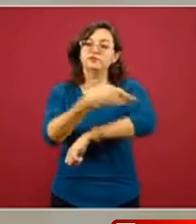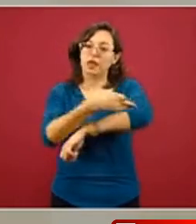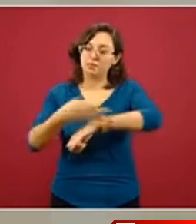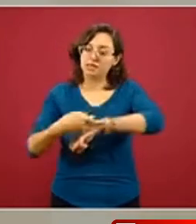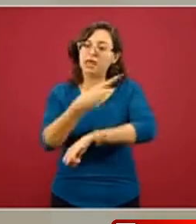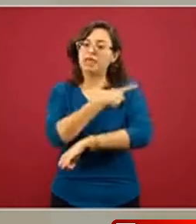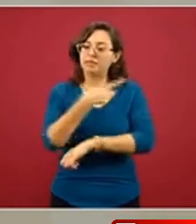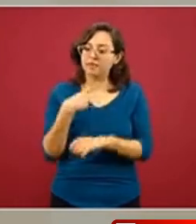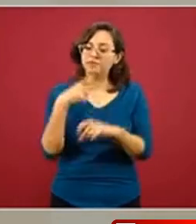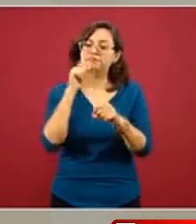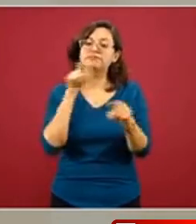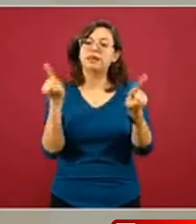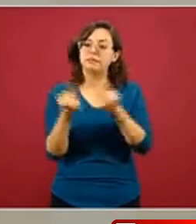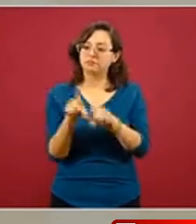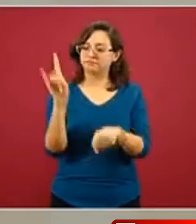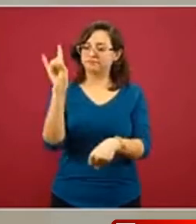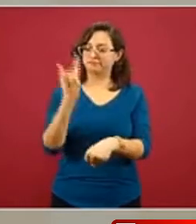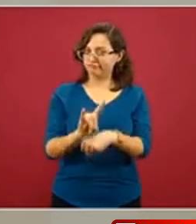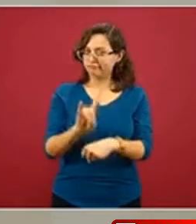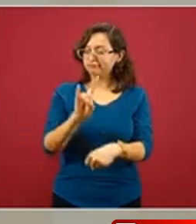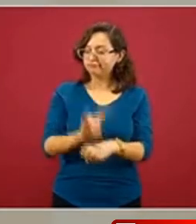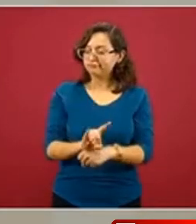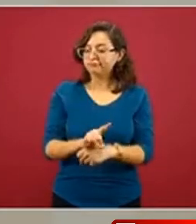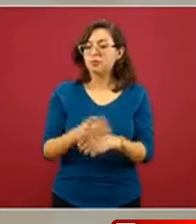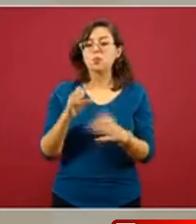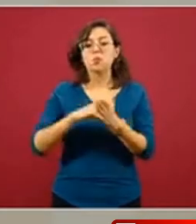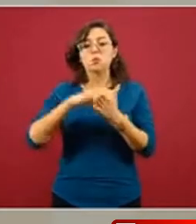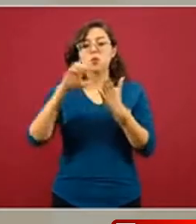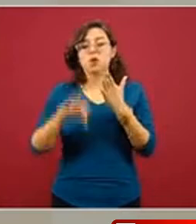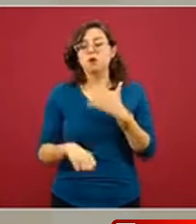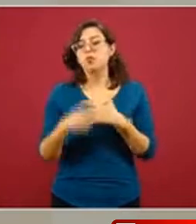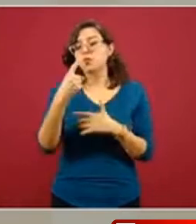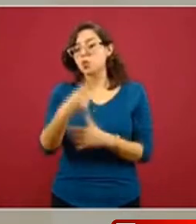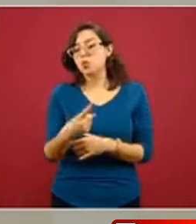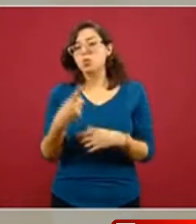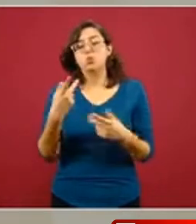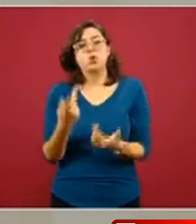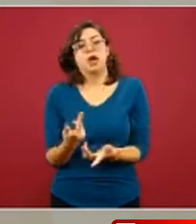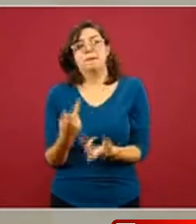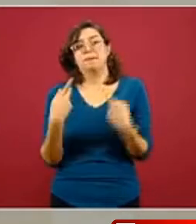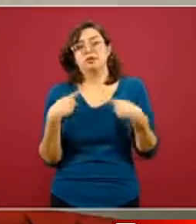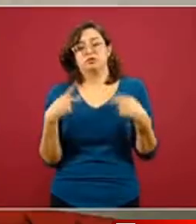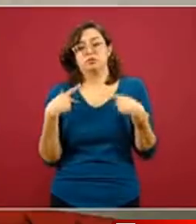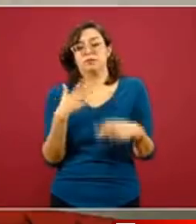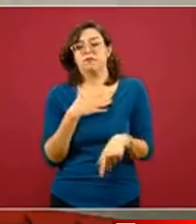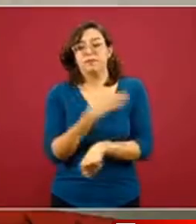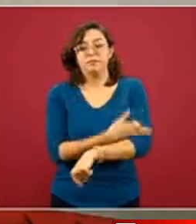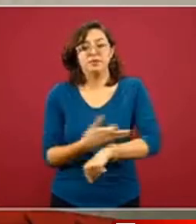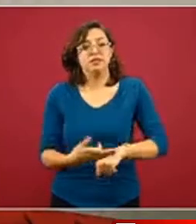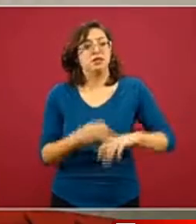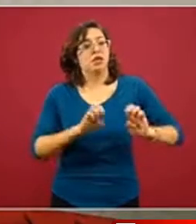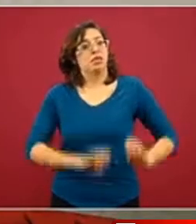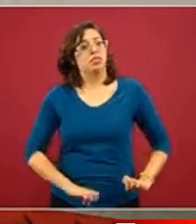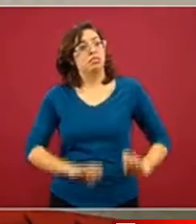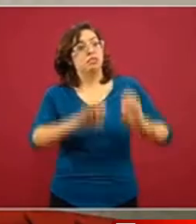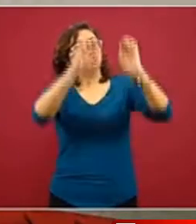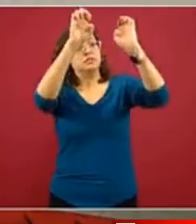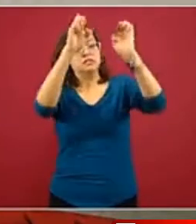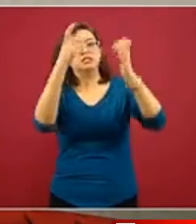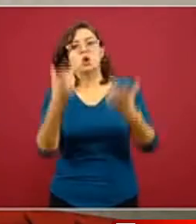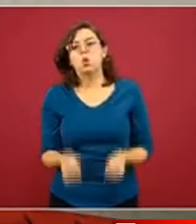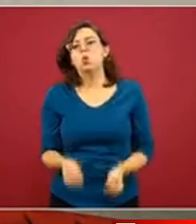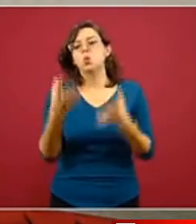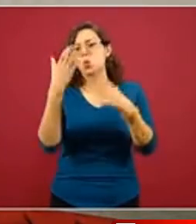familiares. Por ejemplo, si alguien vive en un edificio de varios pisos, haga su simulacro, calculen